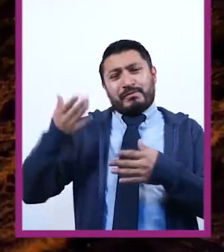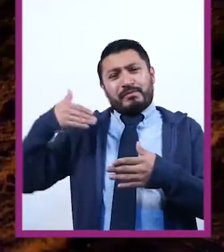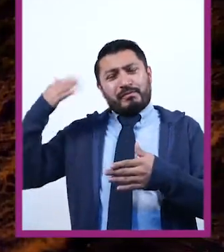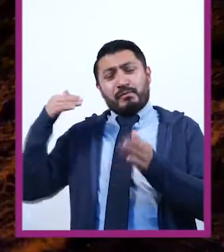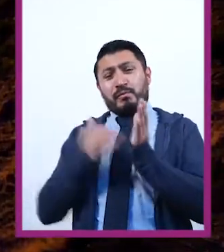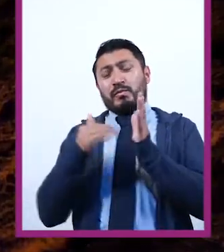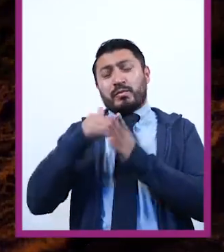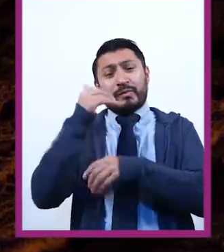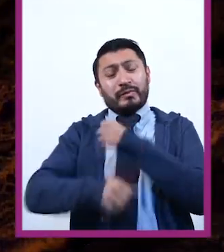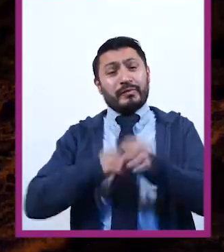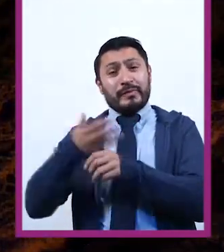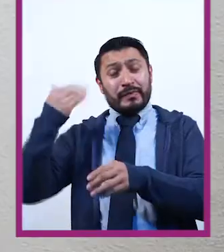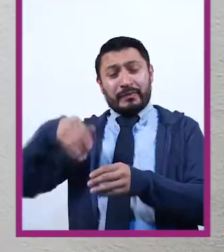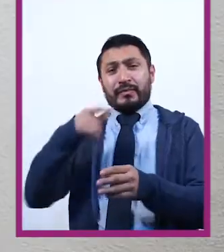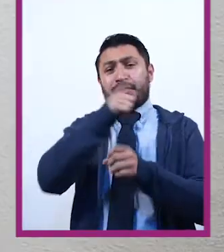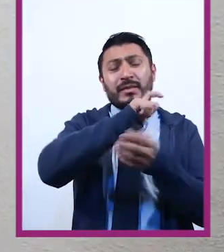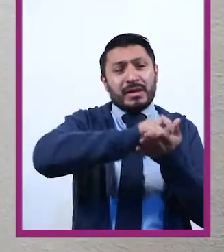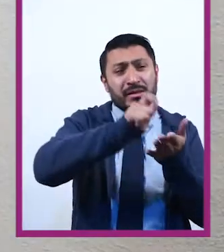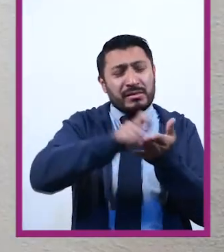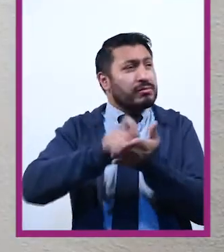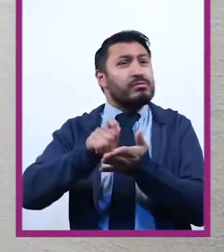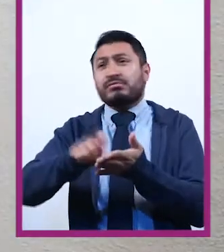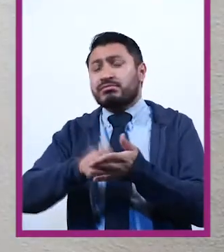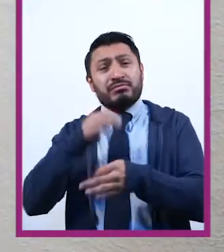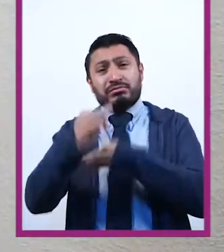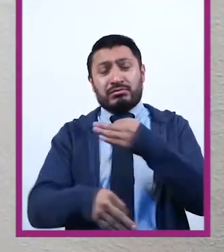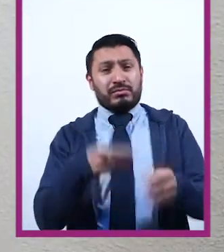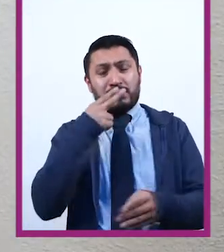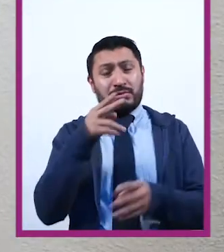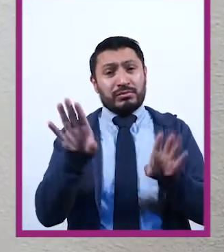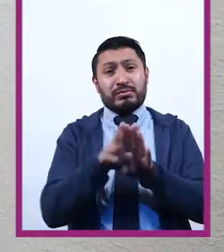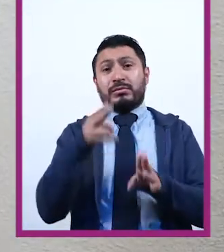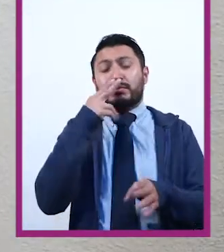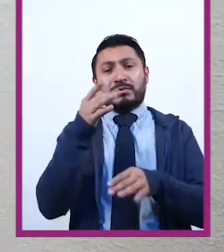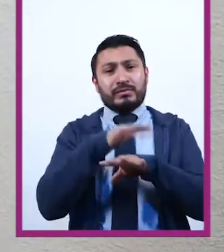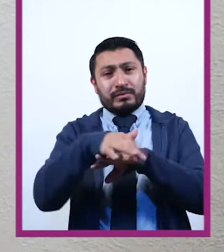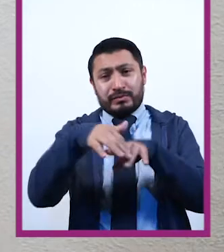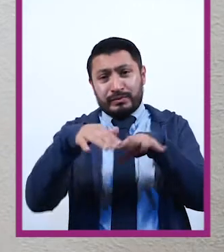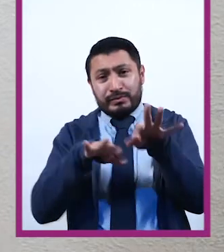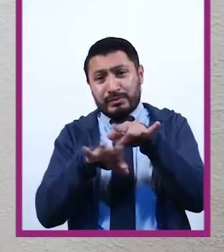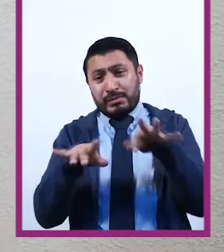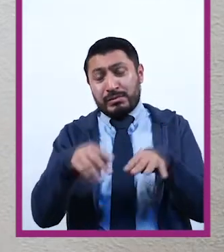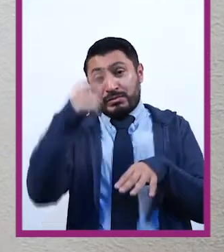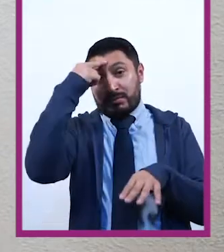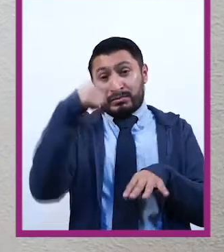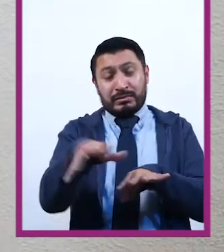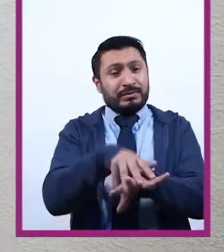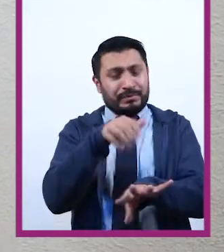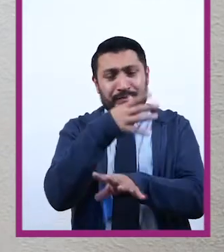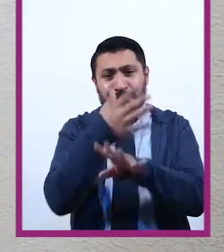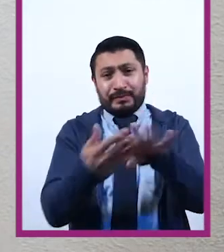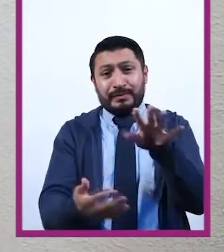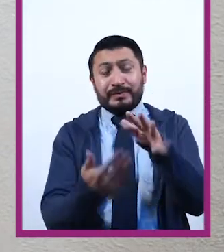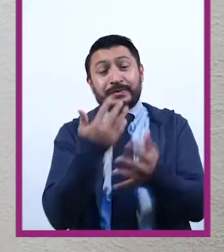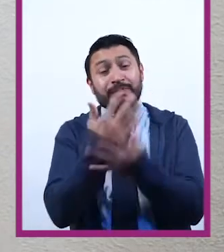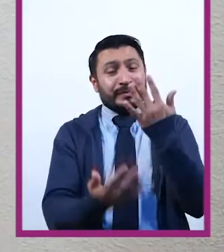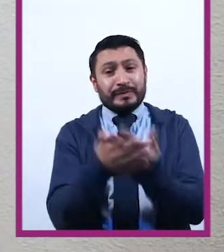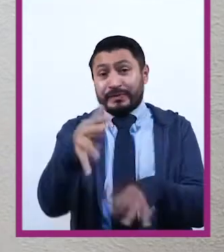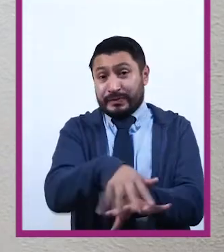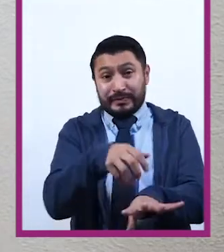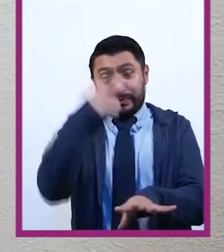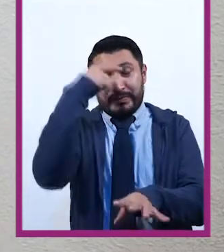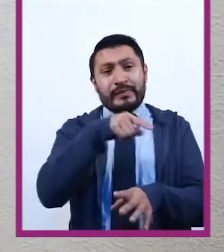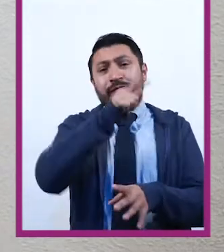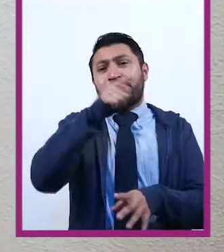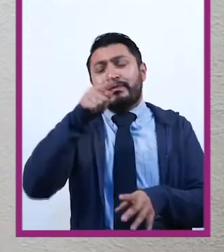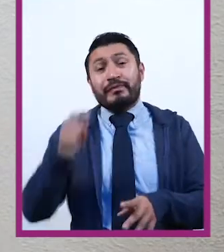años por registrar todo aquello que les rodeaba que los llevó a usar sus dedos, los de pies y manos, para contar, dando origen a los